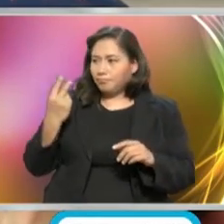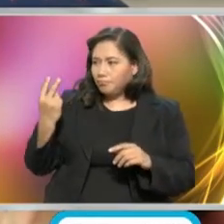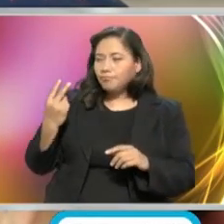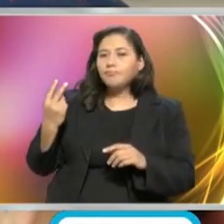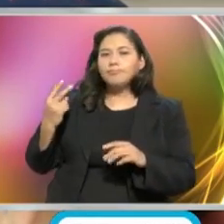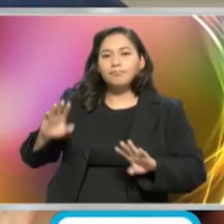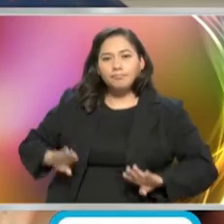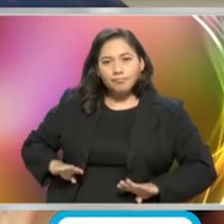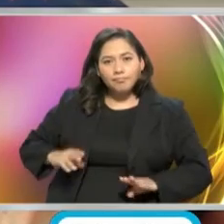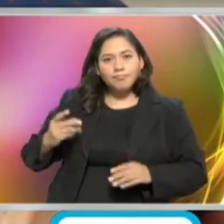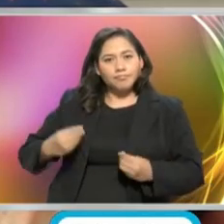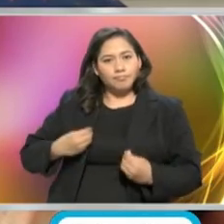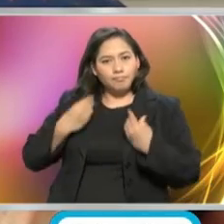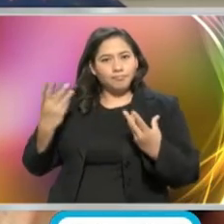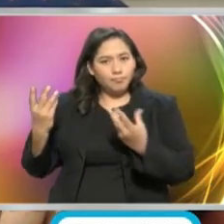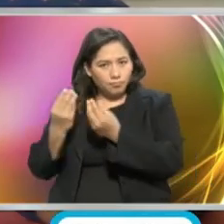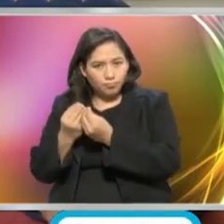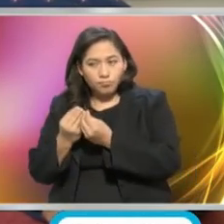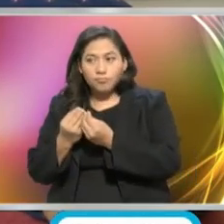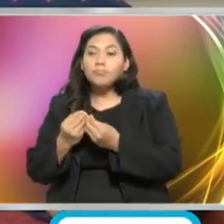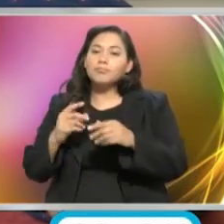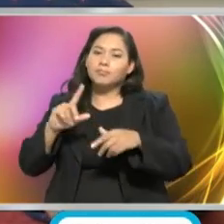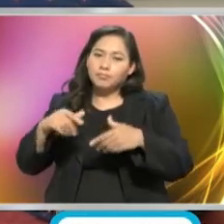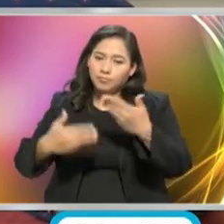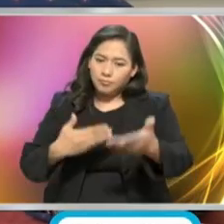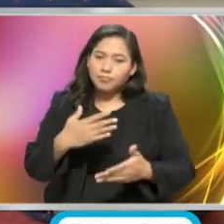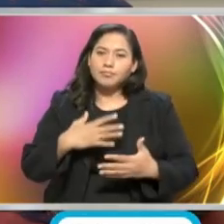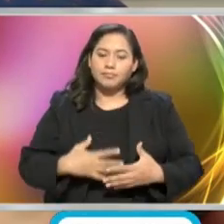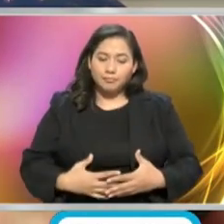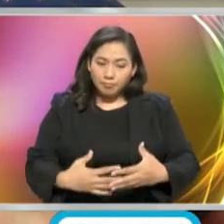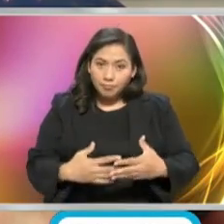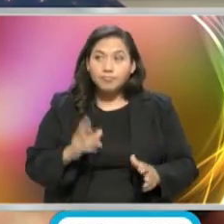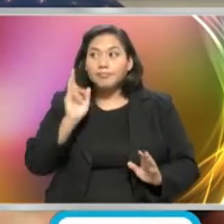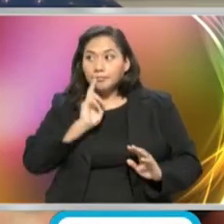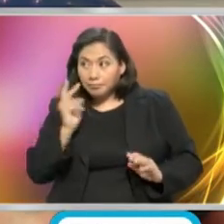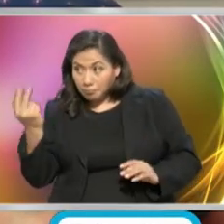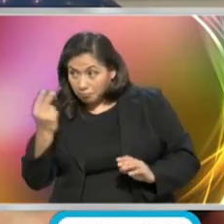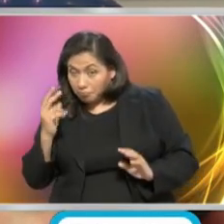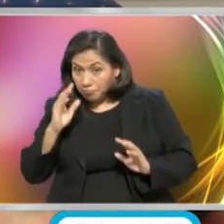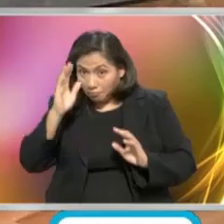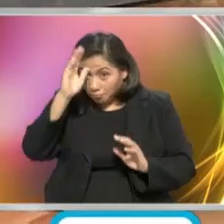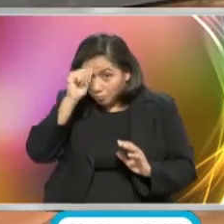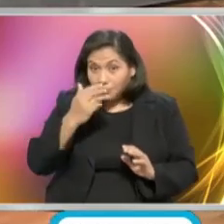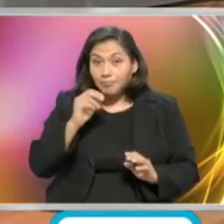antes de del embarazo para que pues vean si de veras Claro,